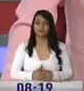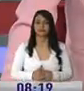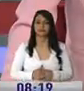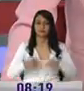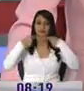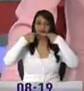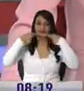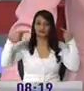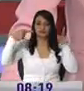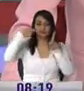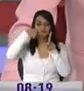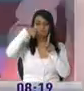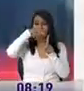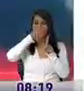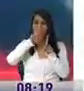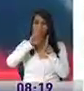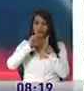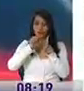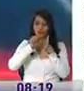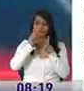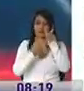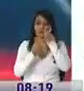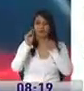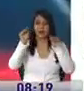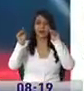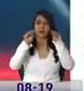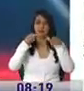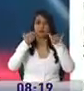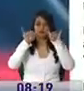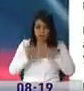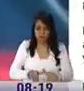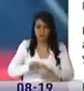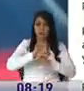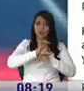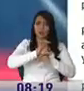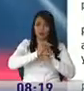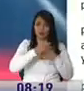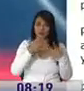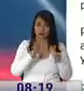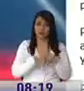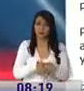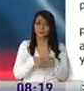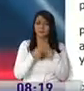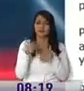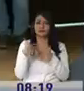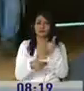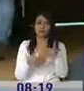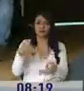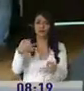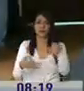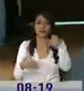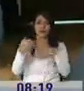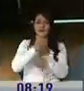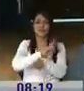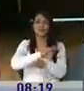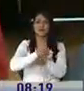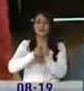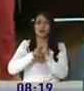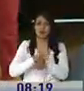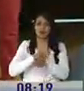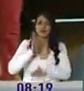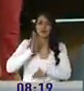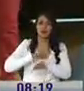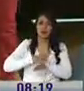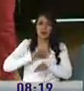pedre merizalde informó a la ciudadanía que se encuentra en el país desde que se abrió un proceso en su contra en la fiscalía general del ADO por presunto